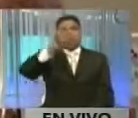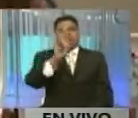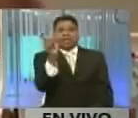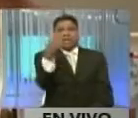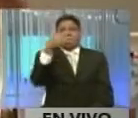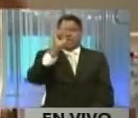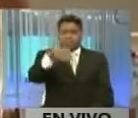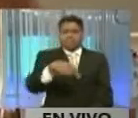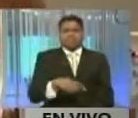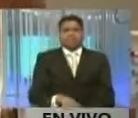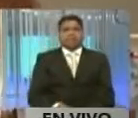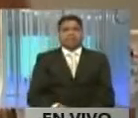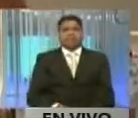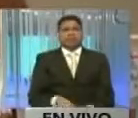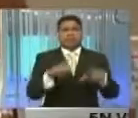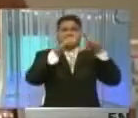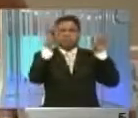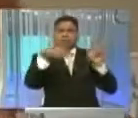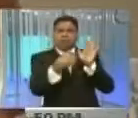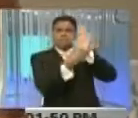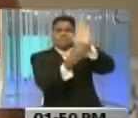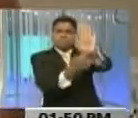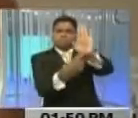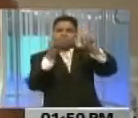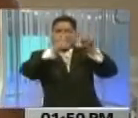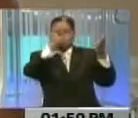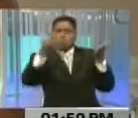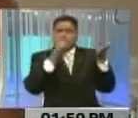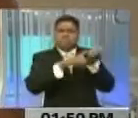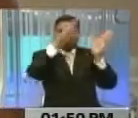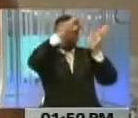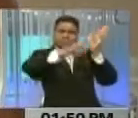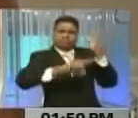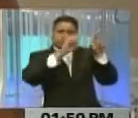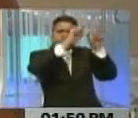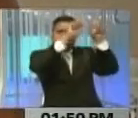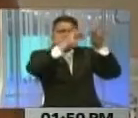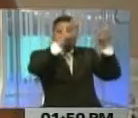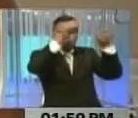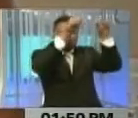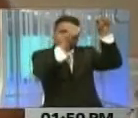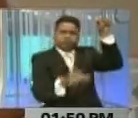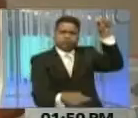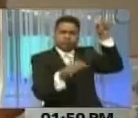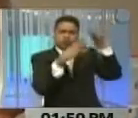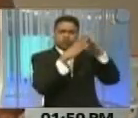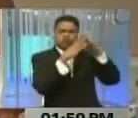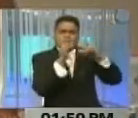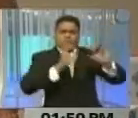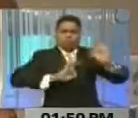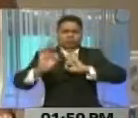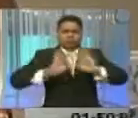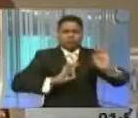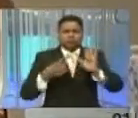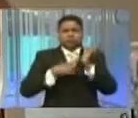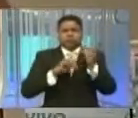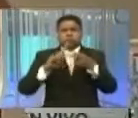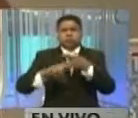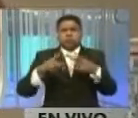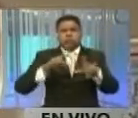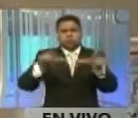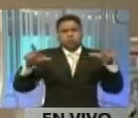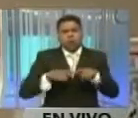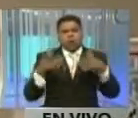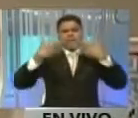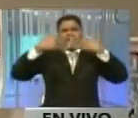festivaldeteatrodecaracas.org.be. Ahí está la programación completa de todos los días, de todas las funciones, de toda la sala, de los espacios